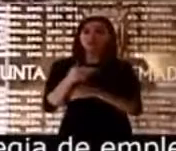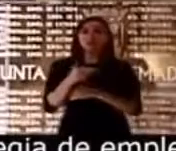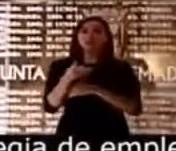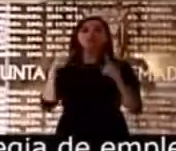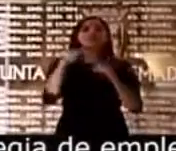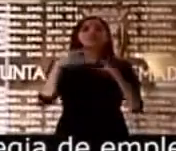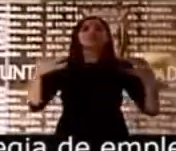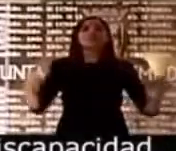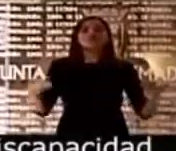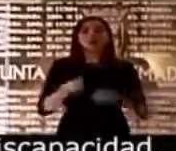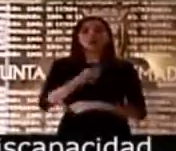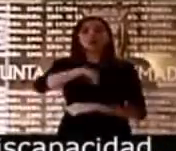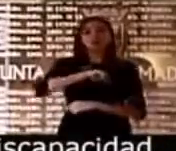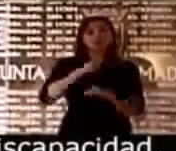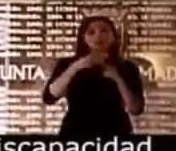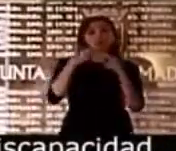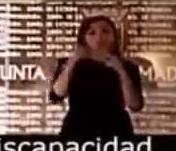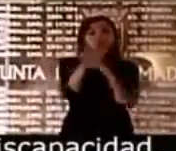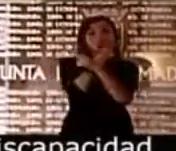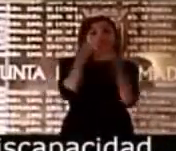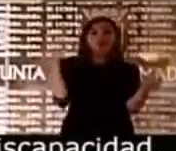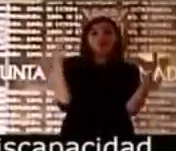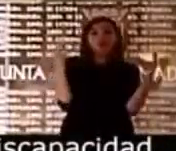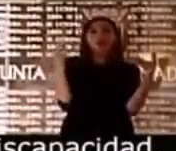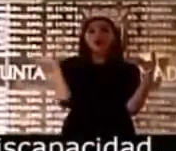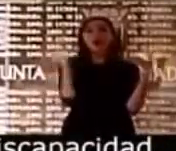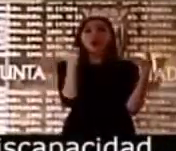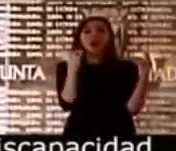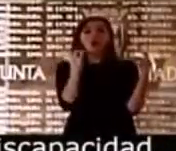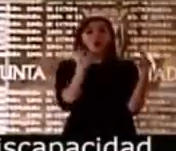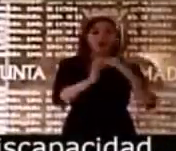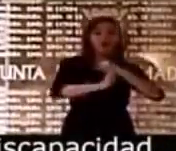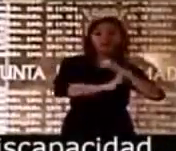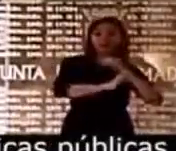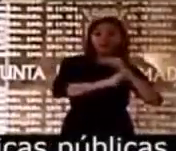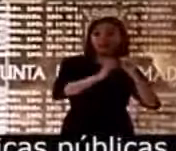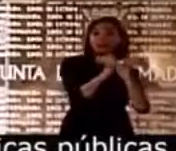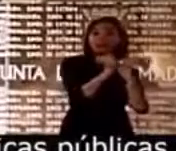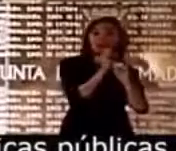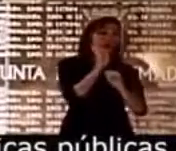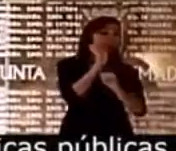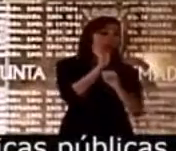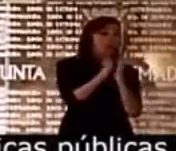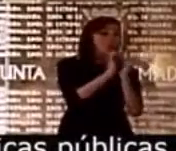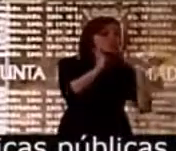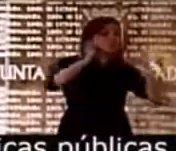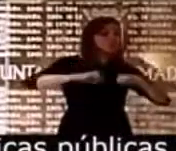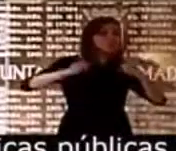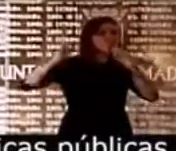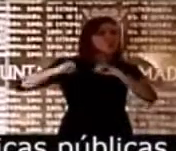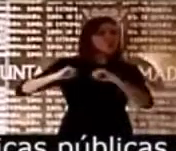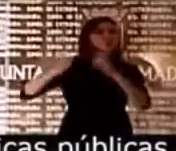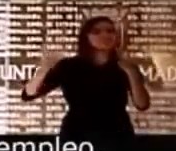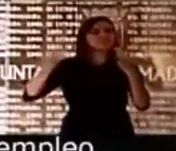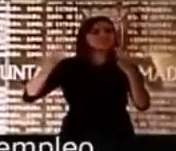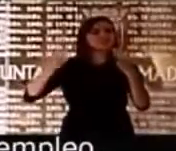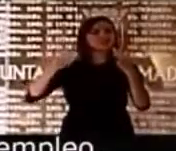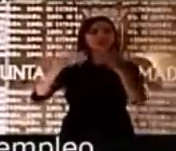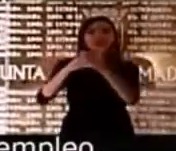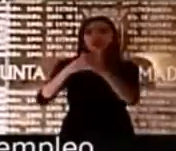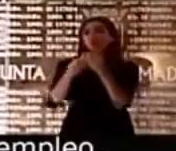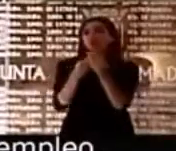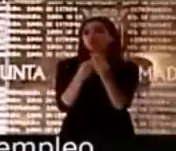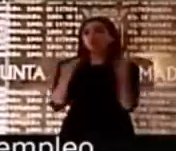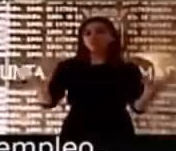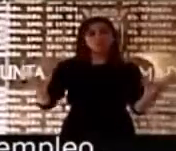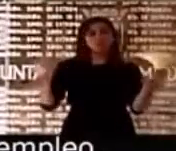Tenemos que eliminar con nuestras políticas públicas y con aquello que está acordado en esa estrategia de empleo barreras para el acceso de estas personas, pero que además necesitan también de